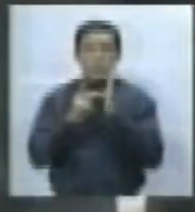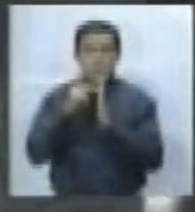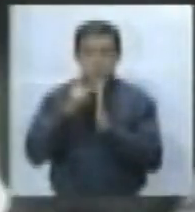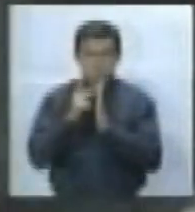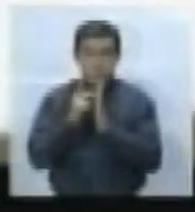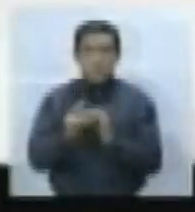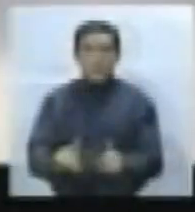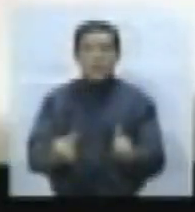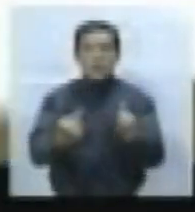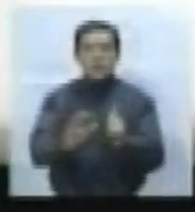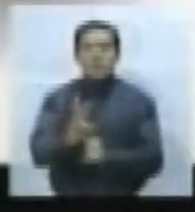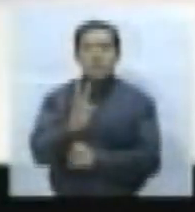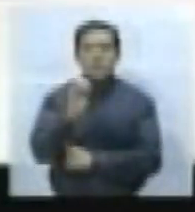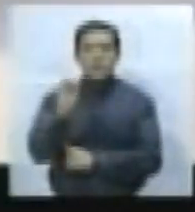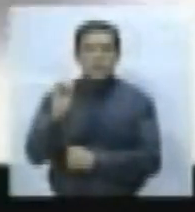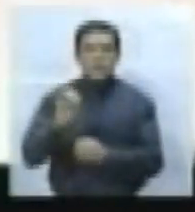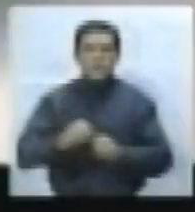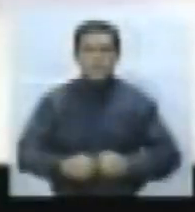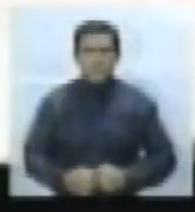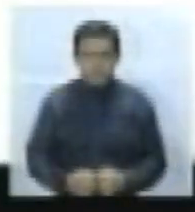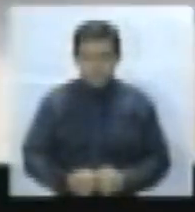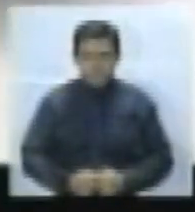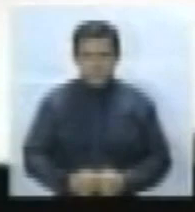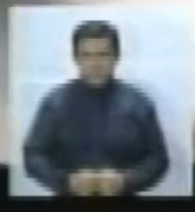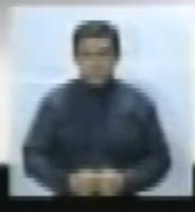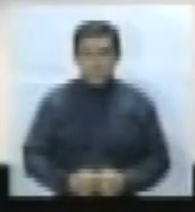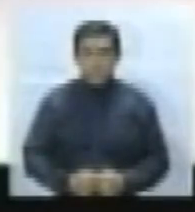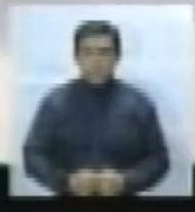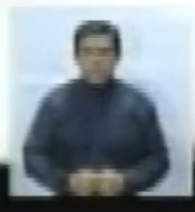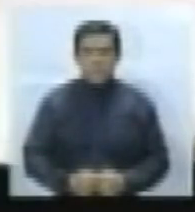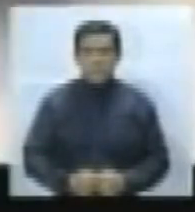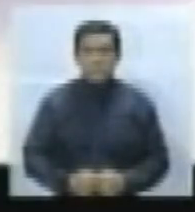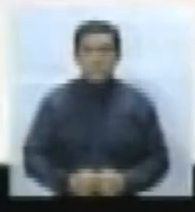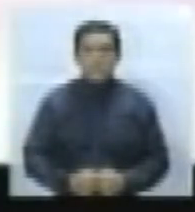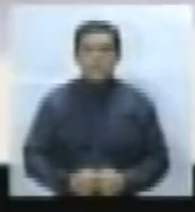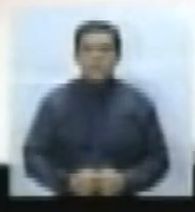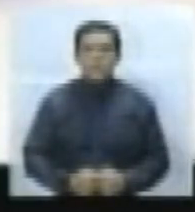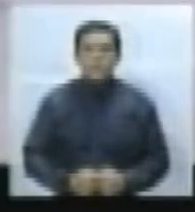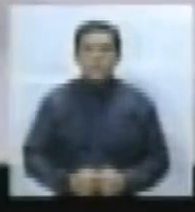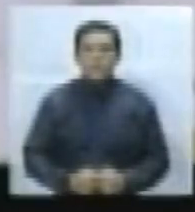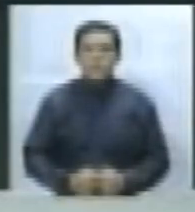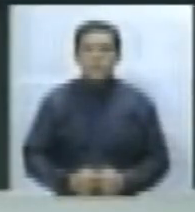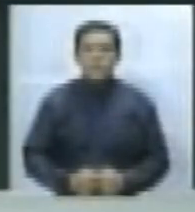mantenido en 600. Luis Valareso, RTU, el canal de las noticias.